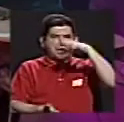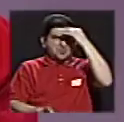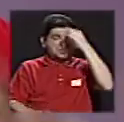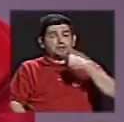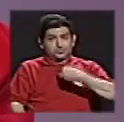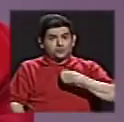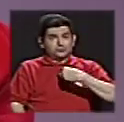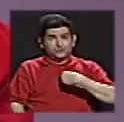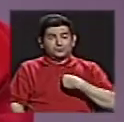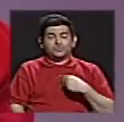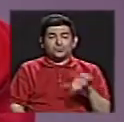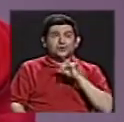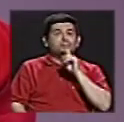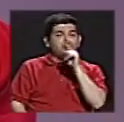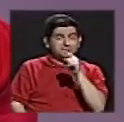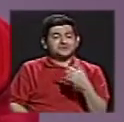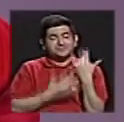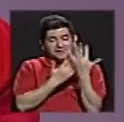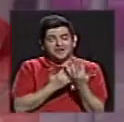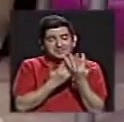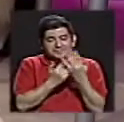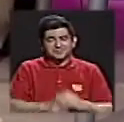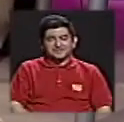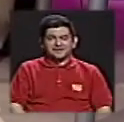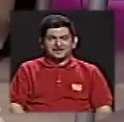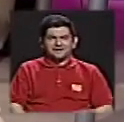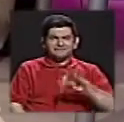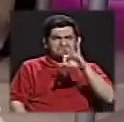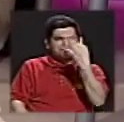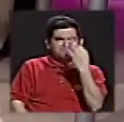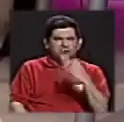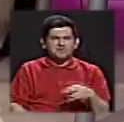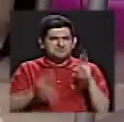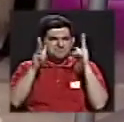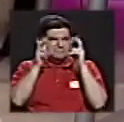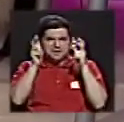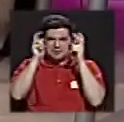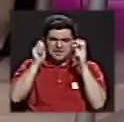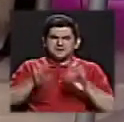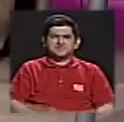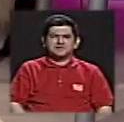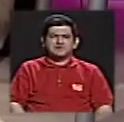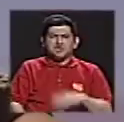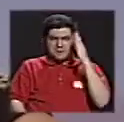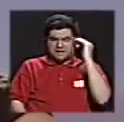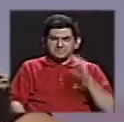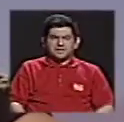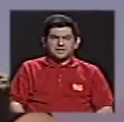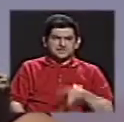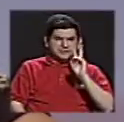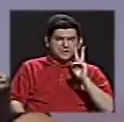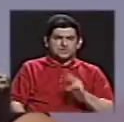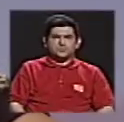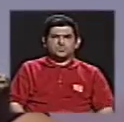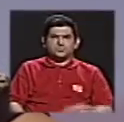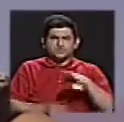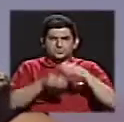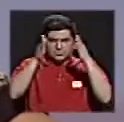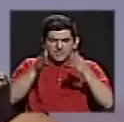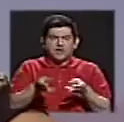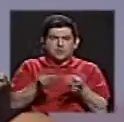bueno, estoy yo aprendiendo, espero que ustedes también, ¿verdad? Sobre cómo perciben y viven estas dos agricultoras y productoras la